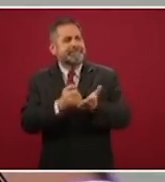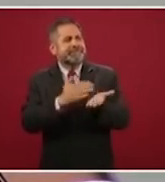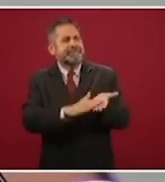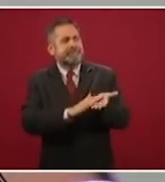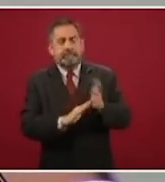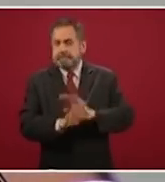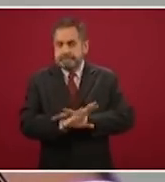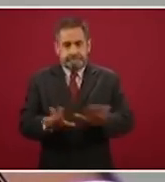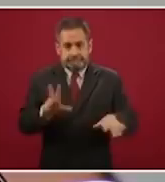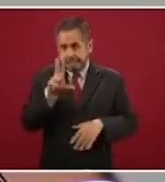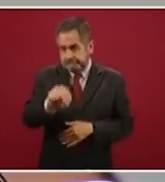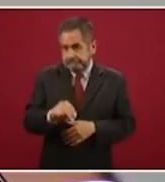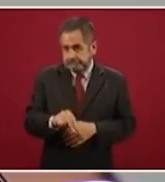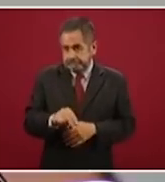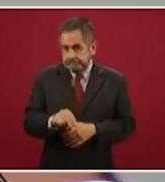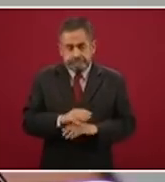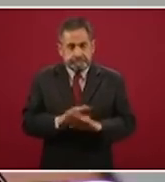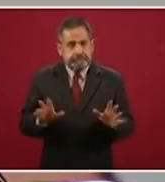recurrentes para